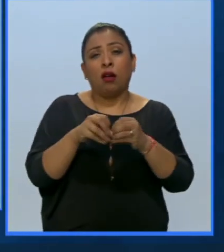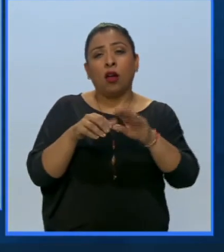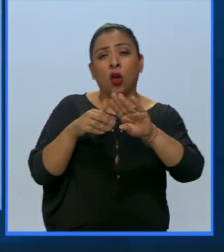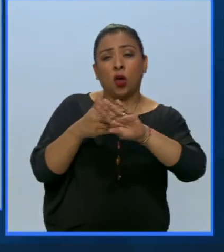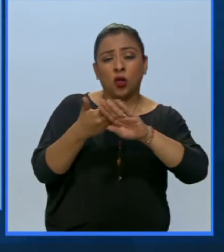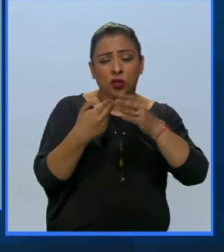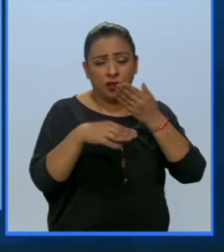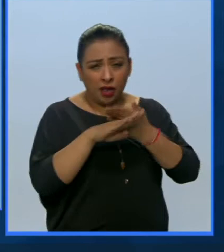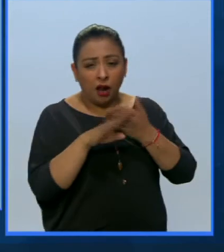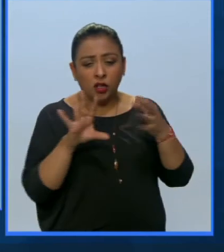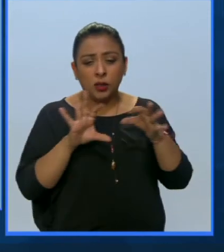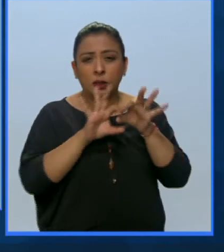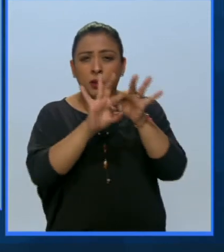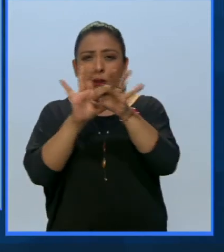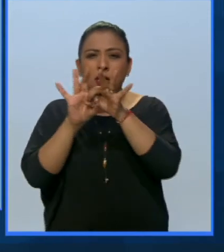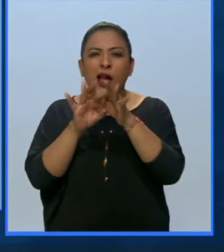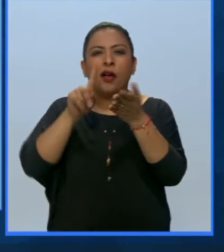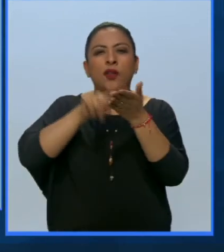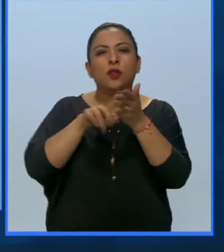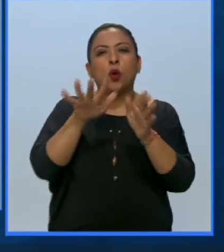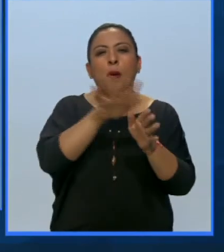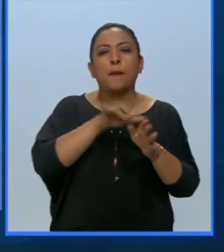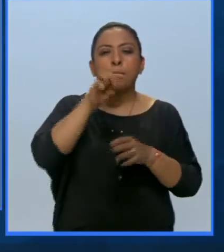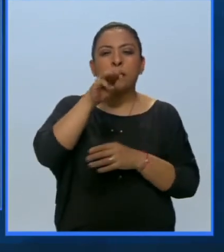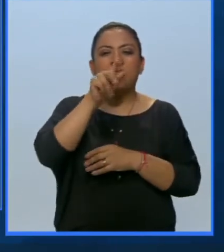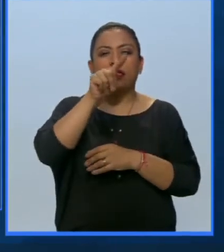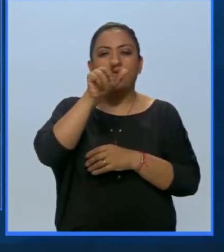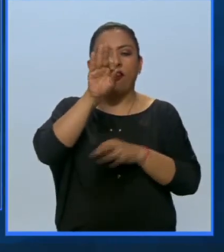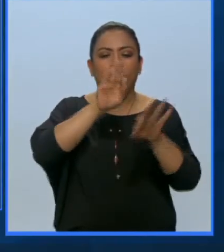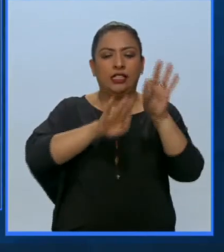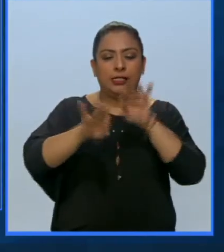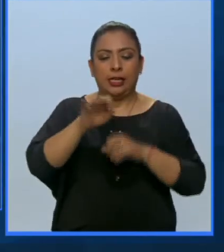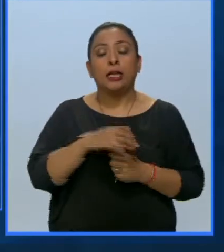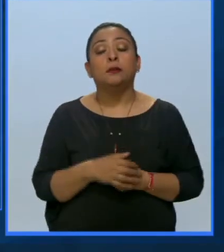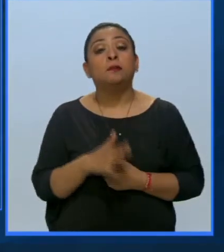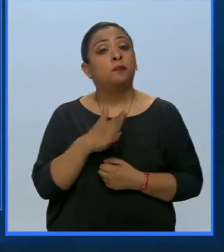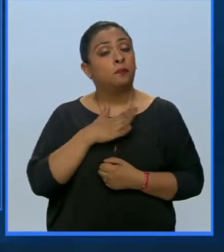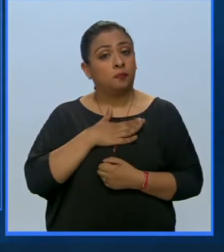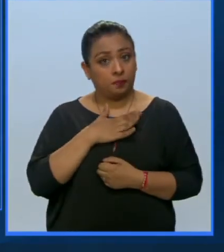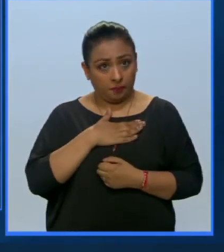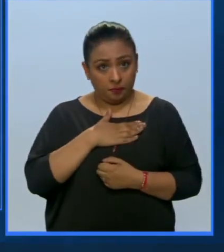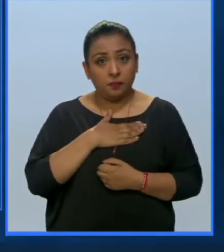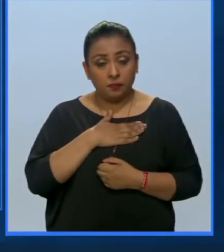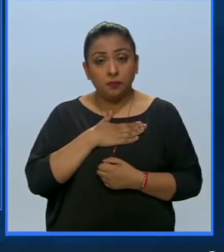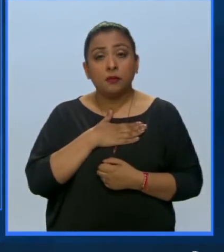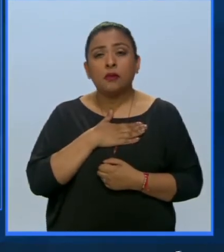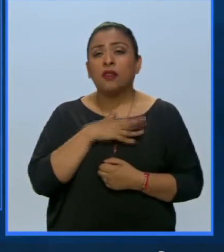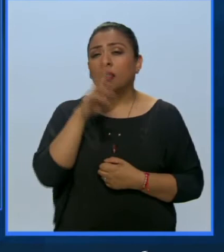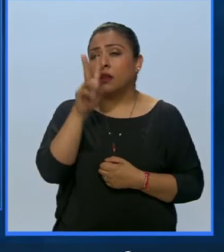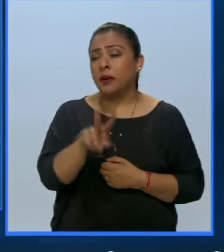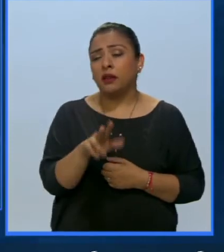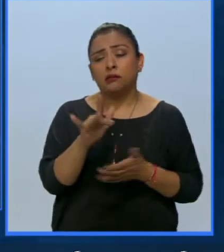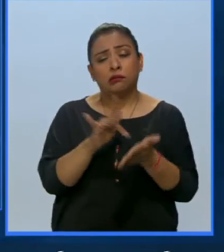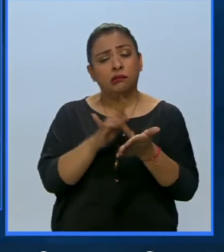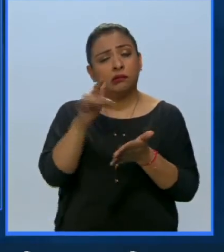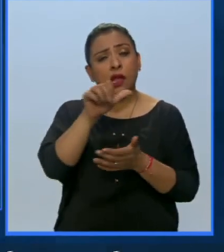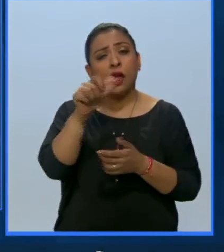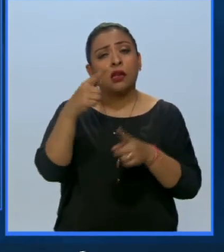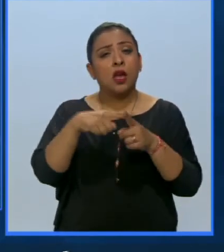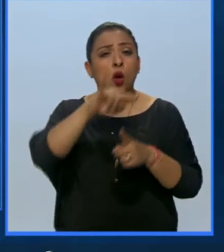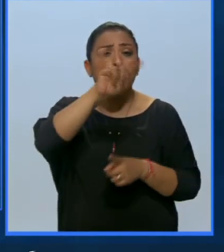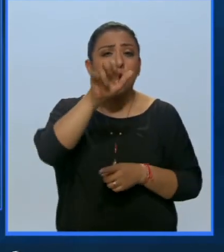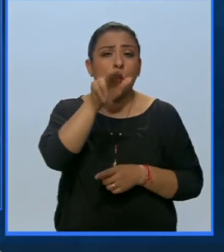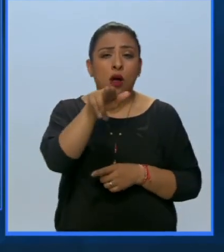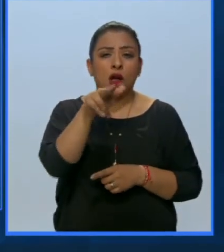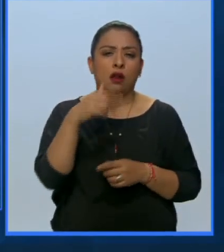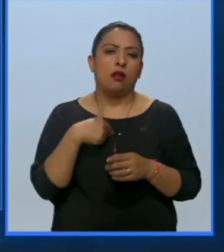ciñe en una unidad metafísica. Yo en lo personal le debo muchísimo a Juan.